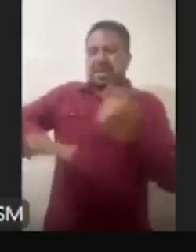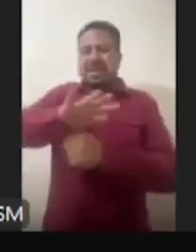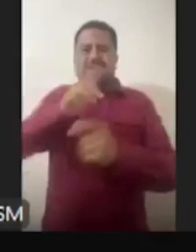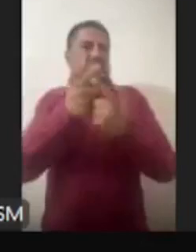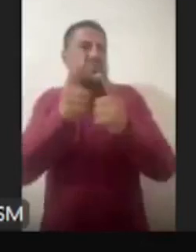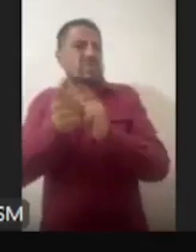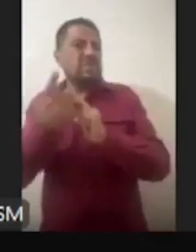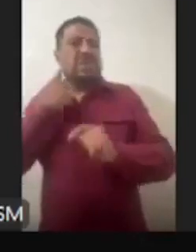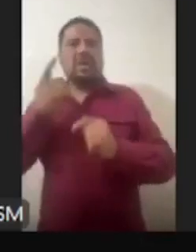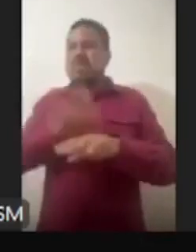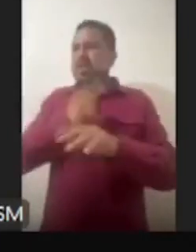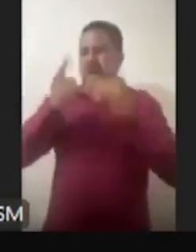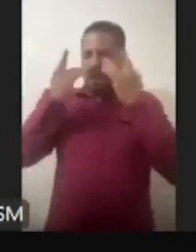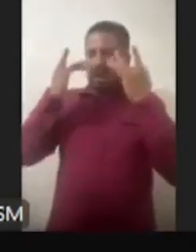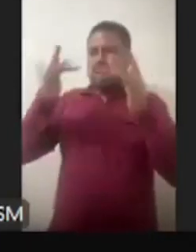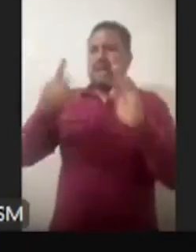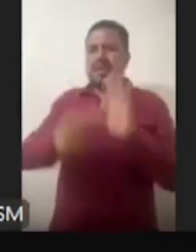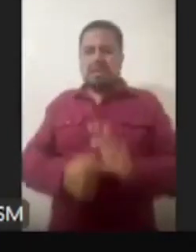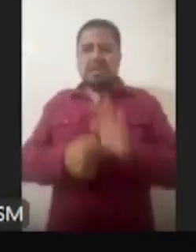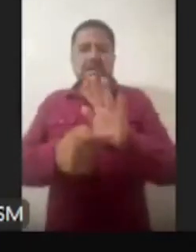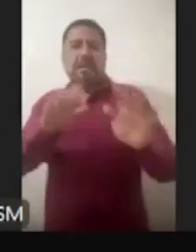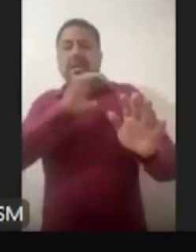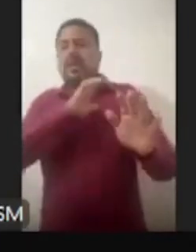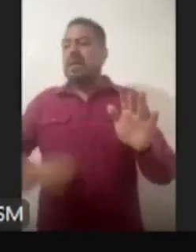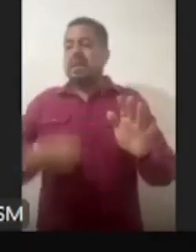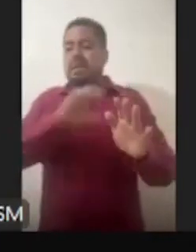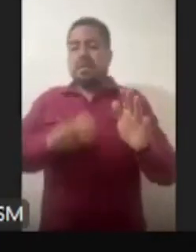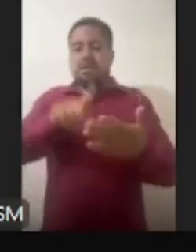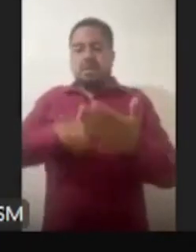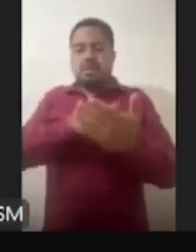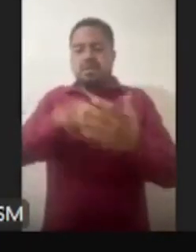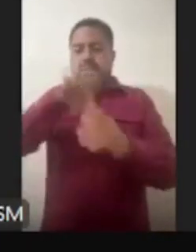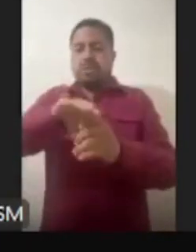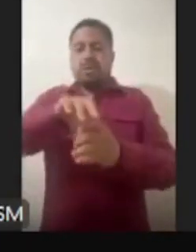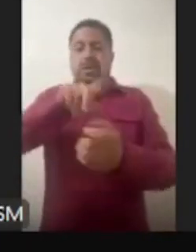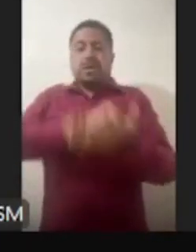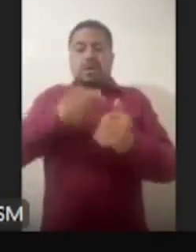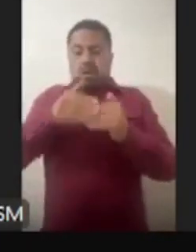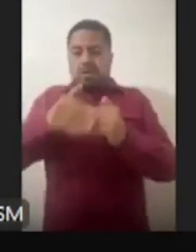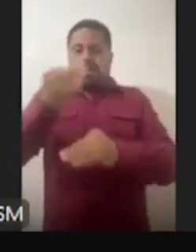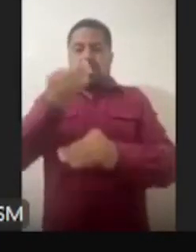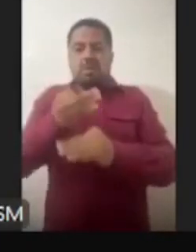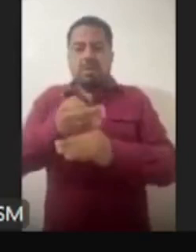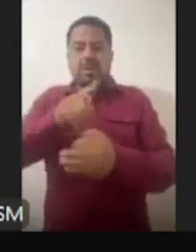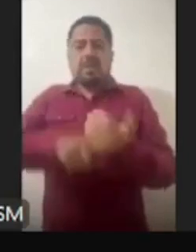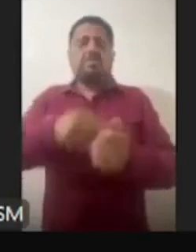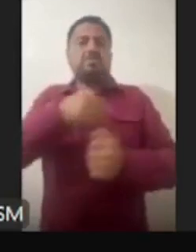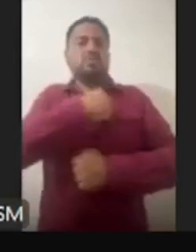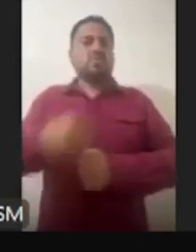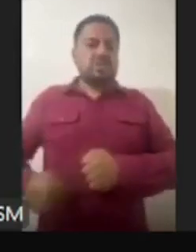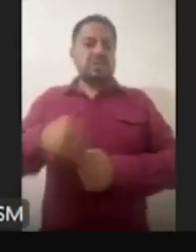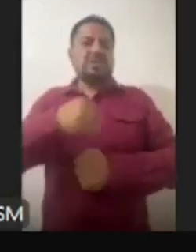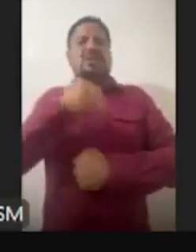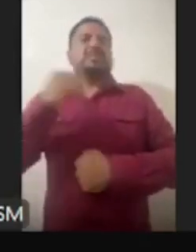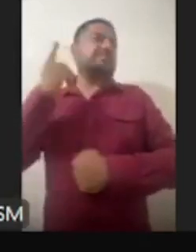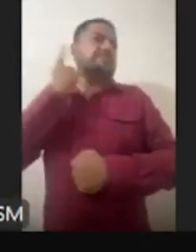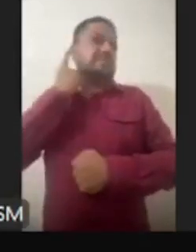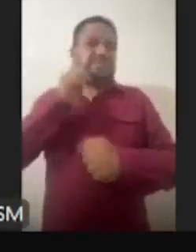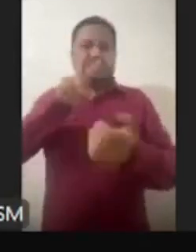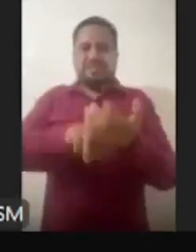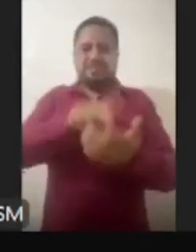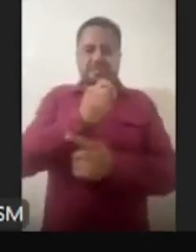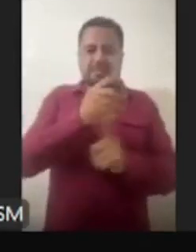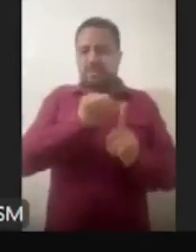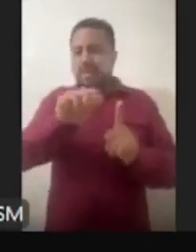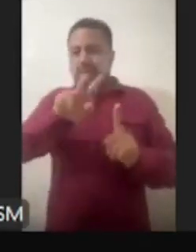presentadas por las candidaturas para el proceso electoral ordinario de diputaciones locales y ayuntamientos 2023-2024, emitido por el Consejo General